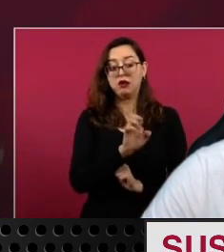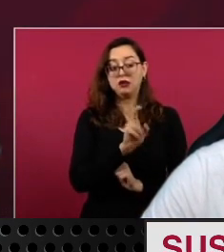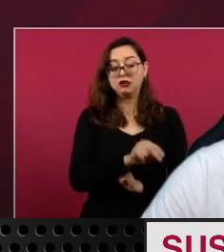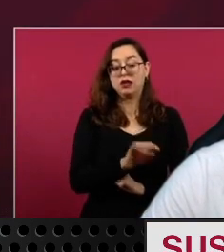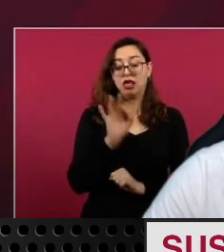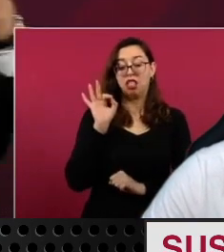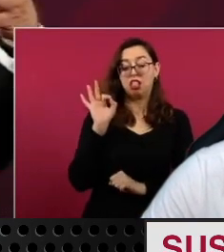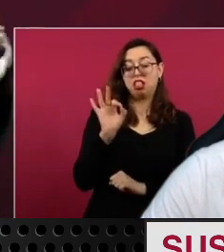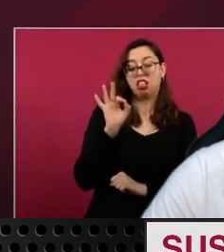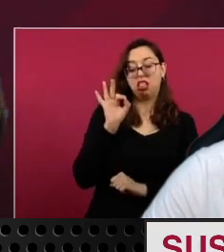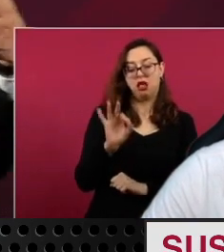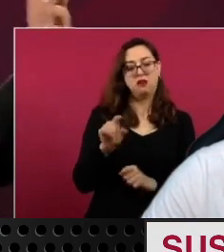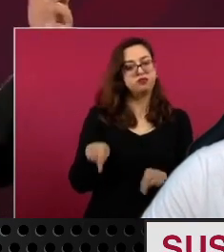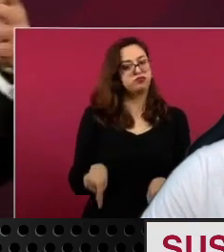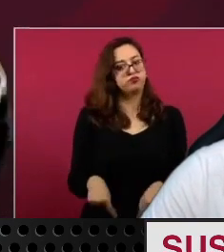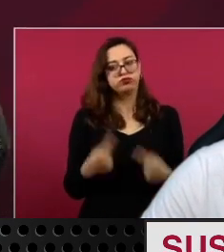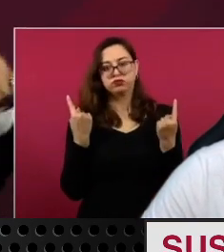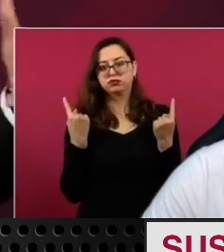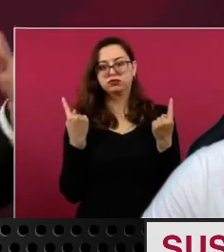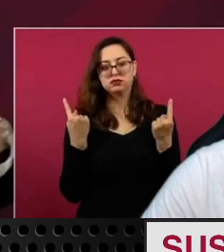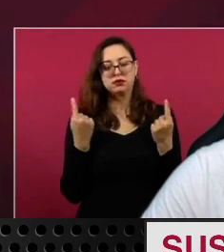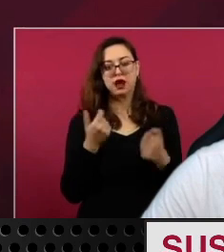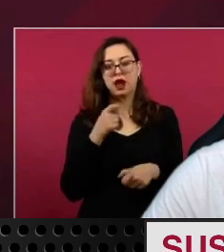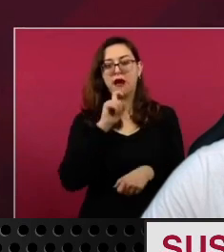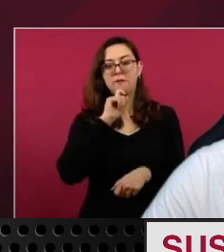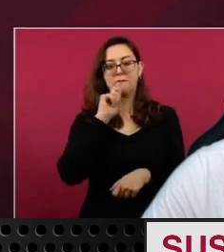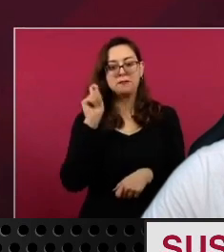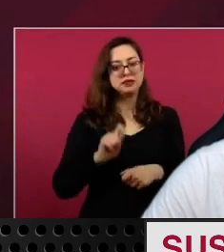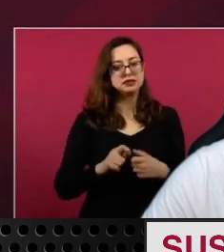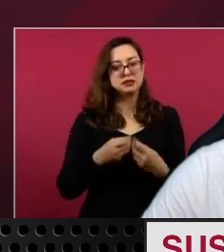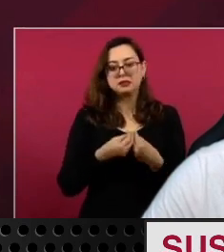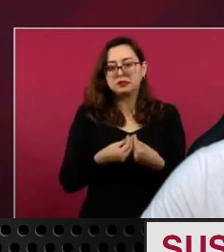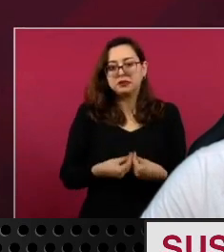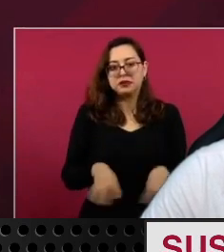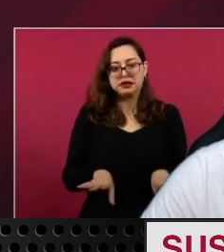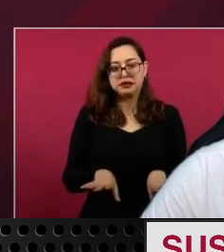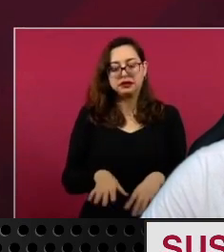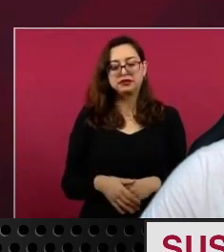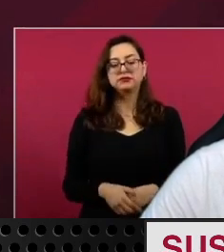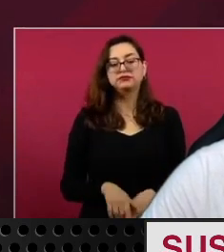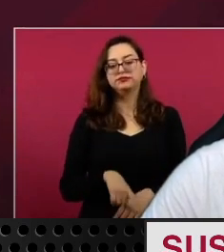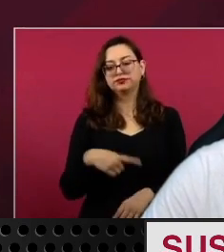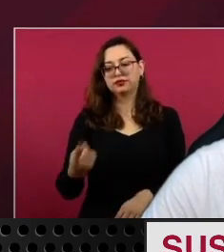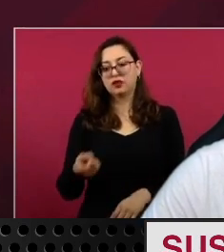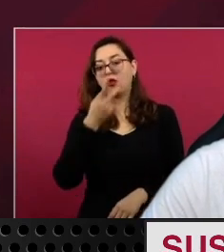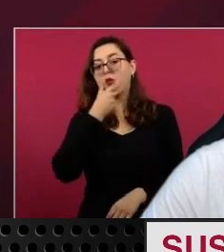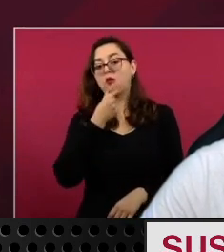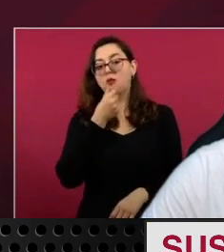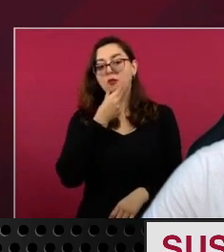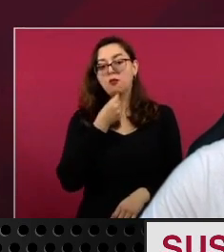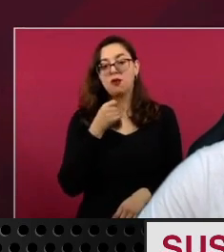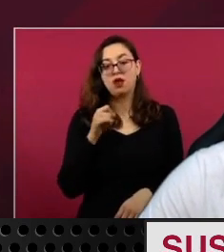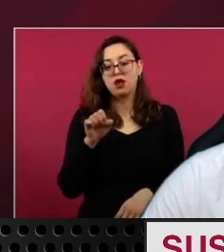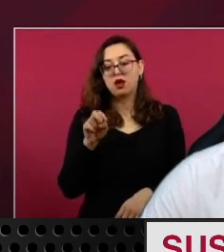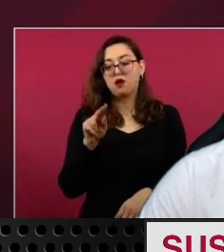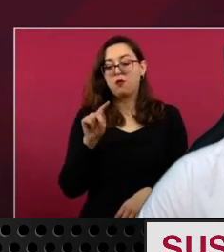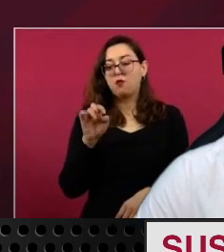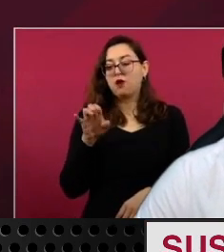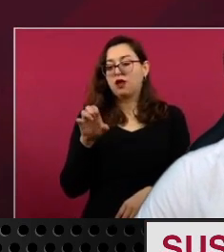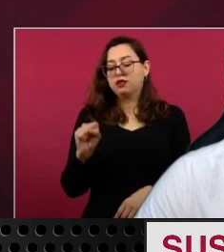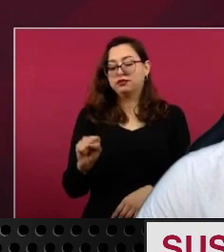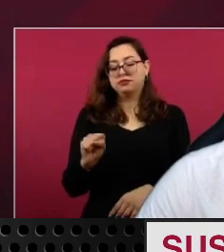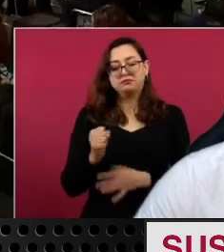produce una ruptura en esa amistad y el mismo Fuentes lo declara de manera muy